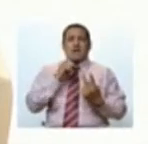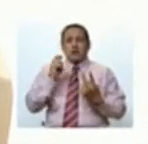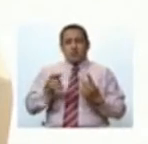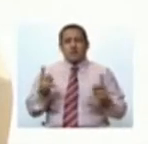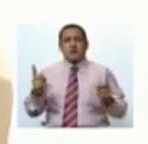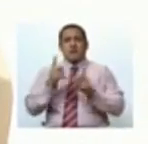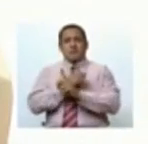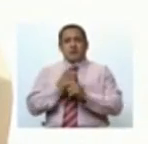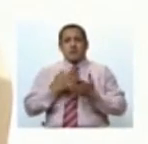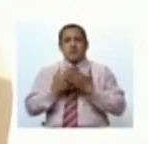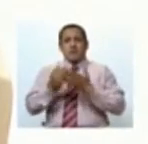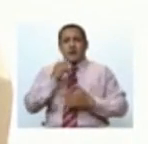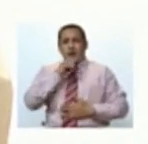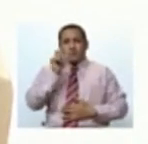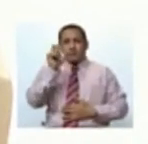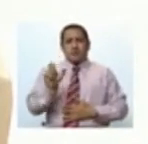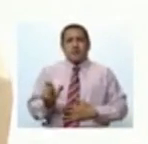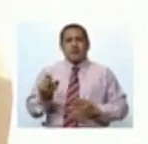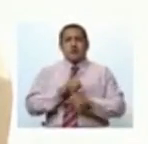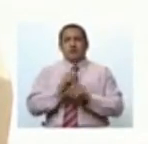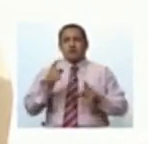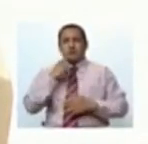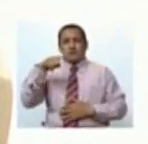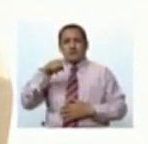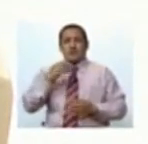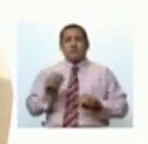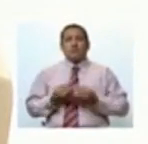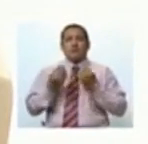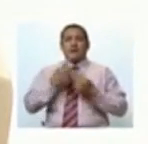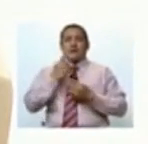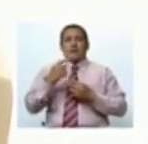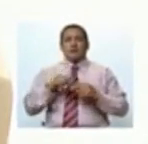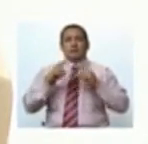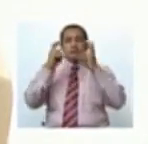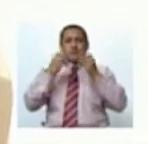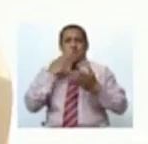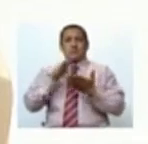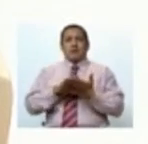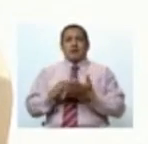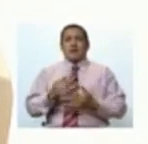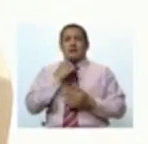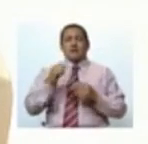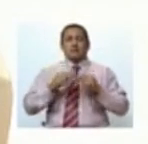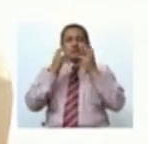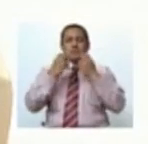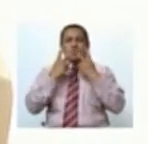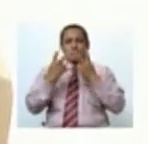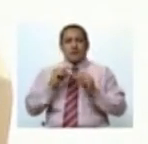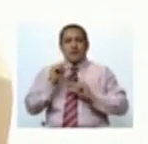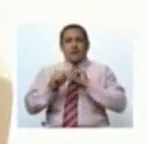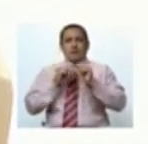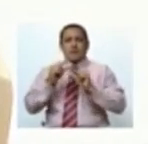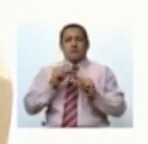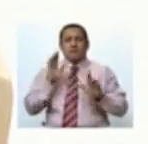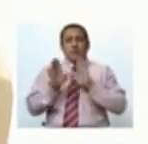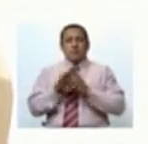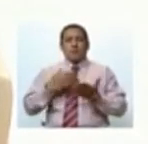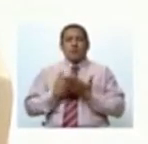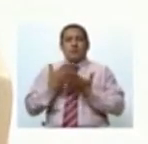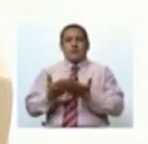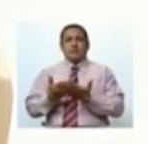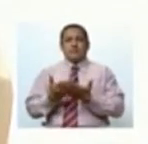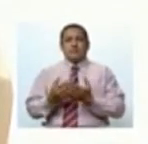juez se ha sustituido a la cónyuge y no le corresponde porque el tema del daño es un tema que se tiene que por lo menos